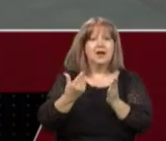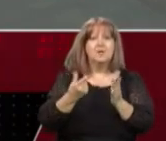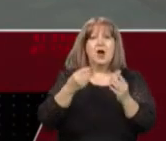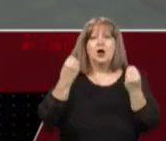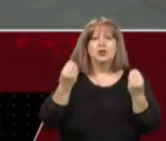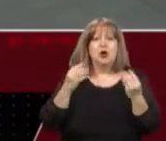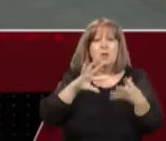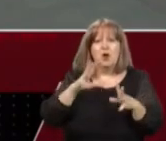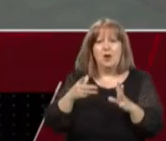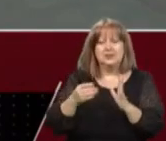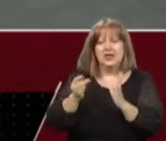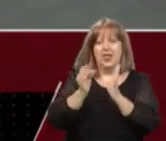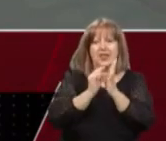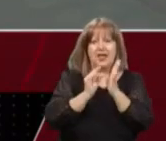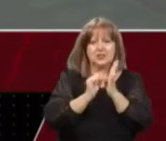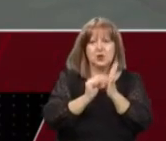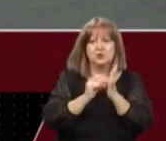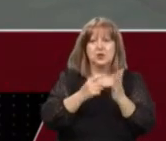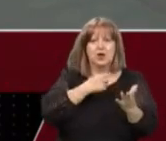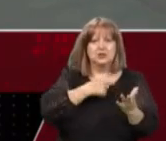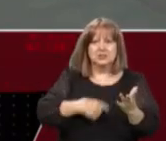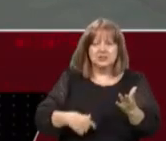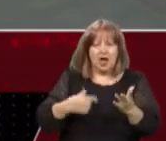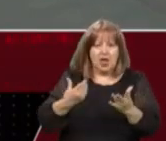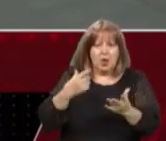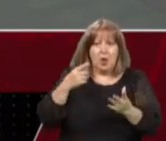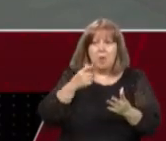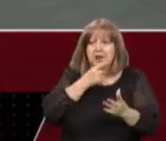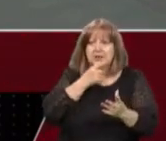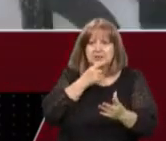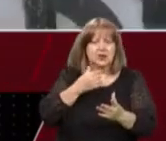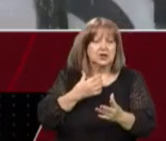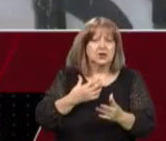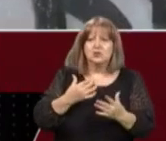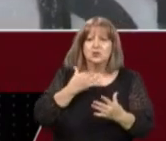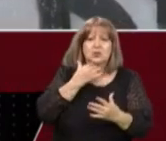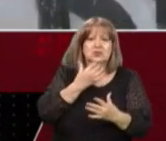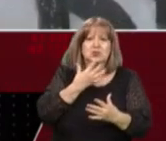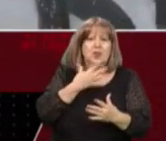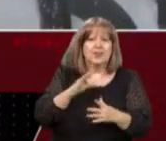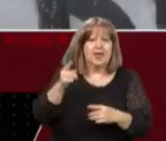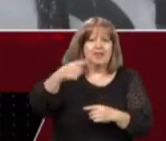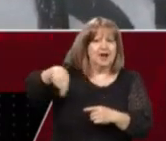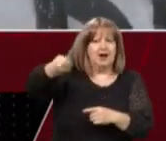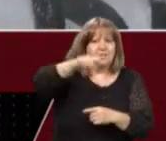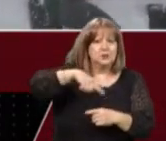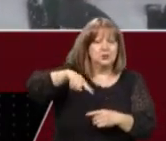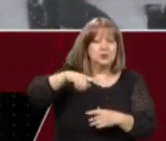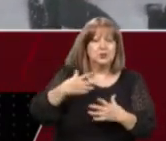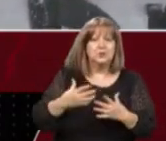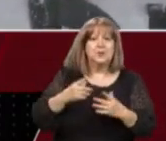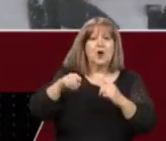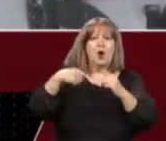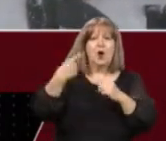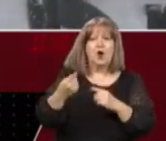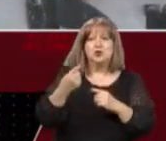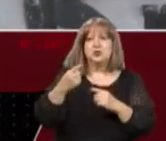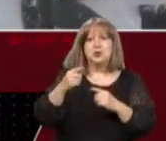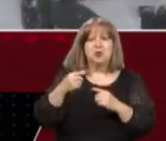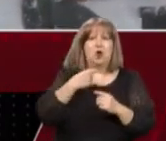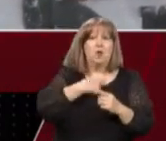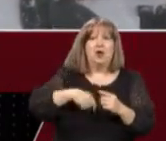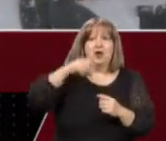sabía cómo hacerlo. Hay un Estado ausente, hay un gobierno nacional que no ha cumplido con absolutamente nada, ningún requisito ni